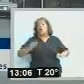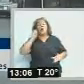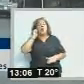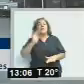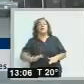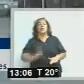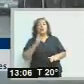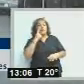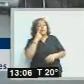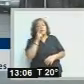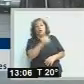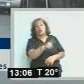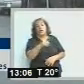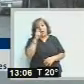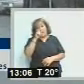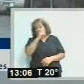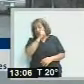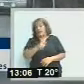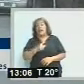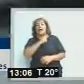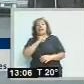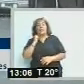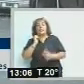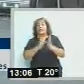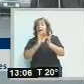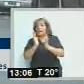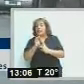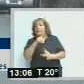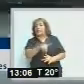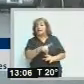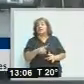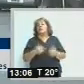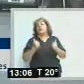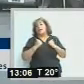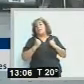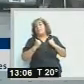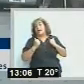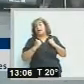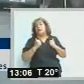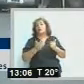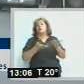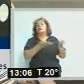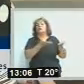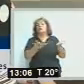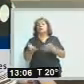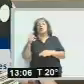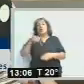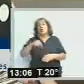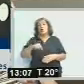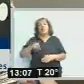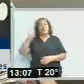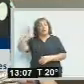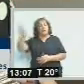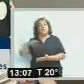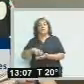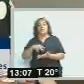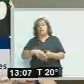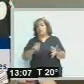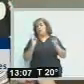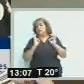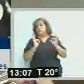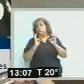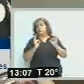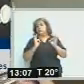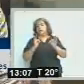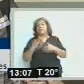ahí en lo que es el Salón Parroquial, a la espera de lo que es el servicio propio de acción social o de asistencia crítica provincial, que ya lo estaba